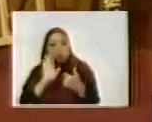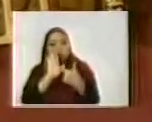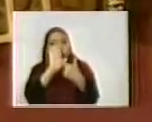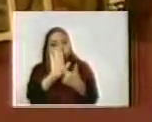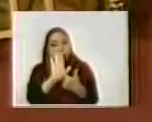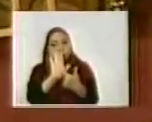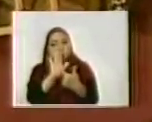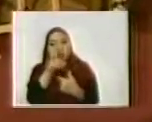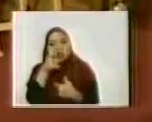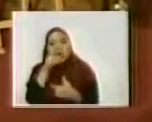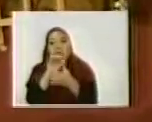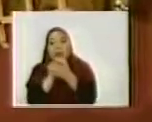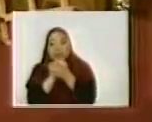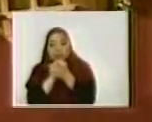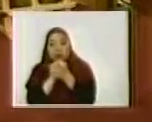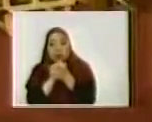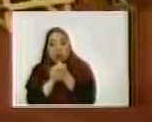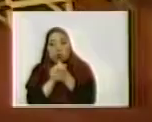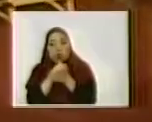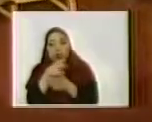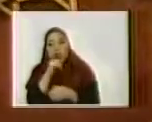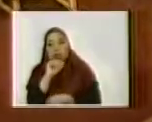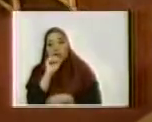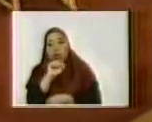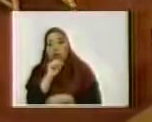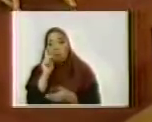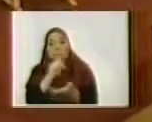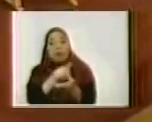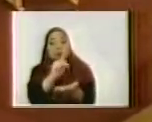Ali estuvo presente en esa situación